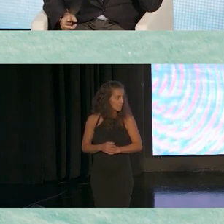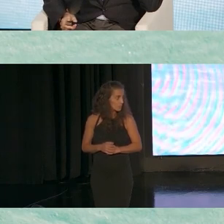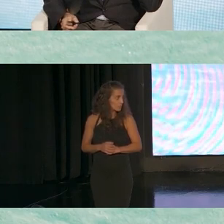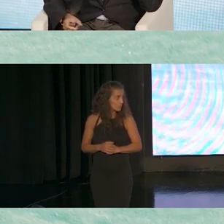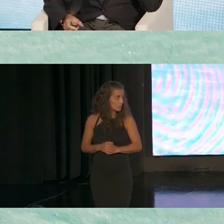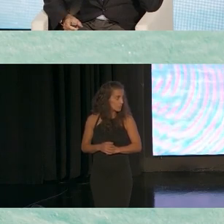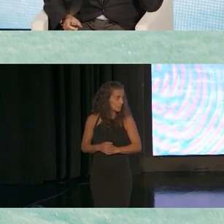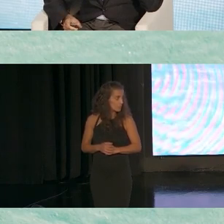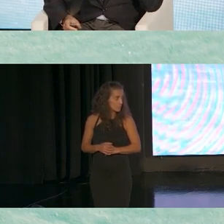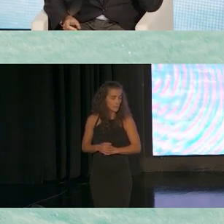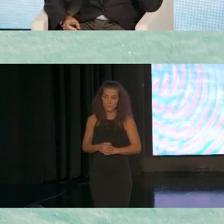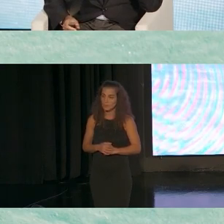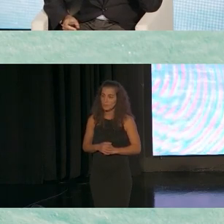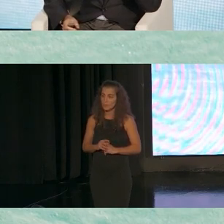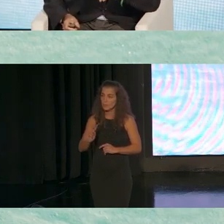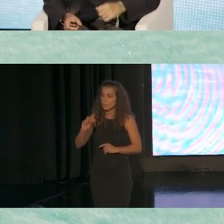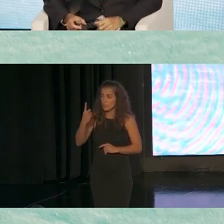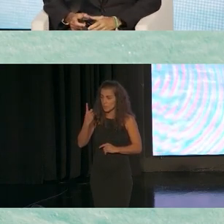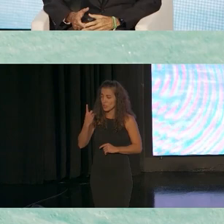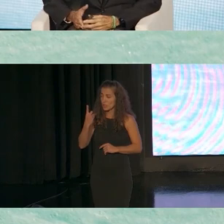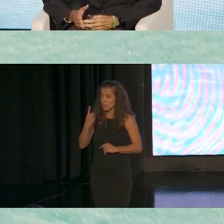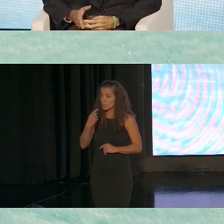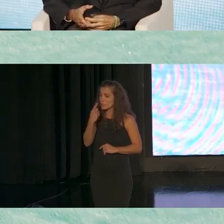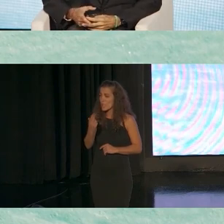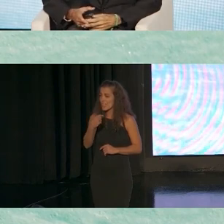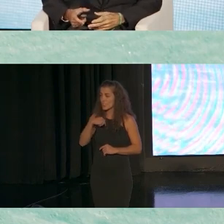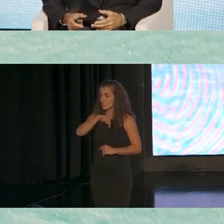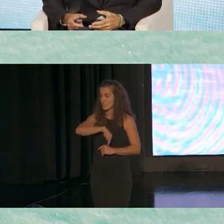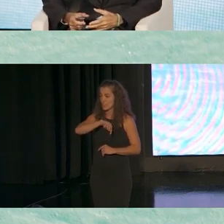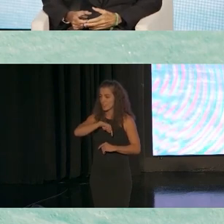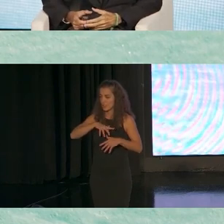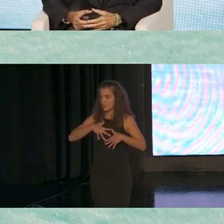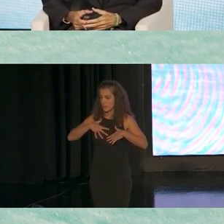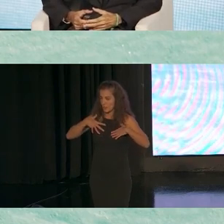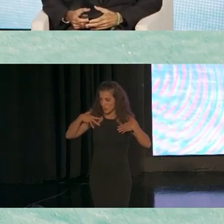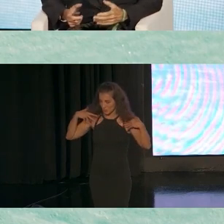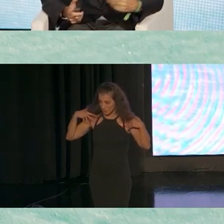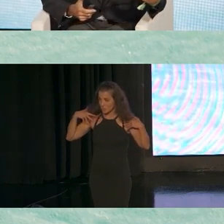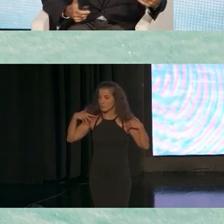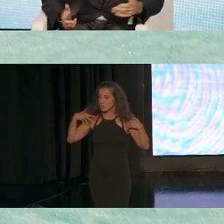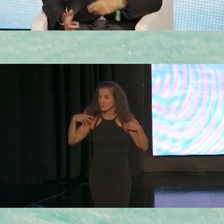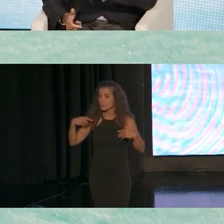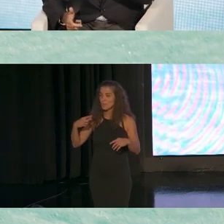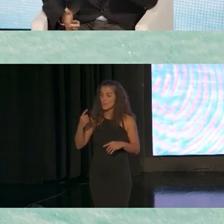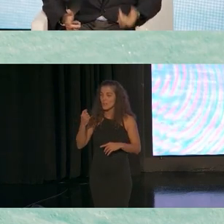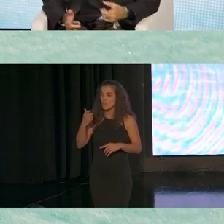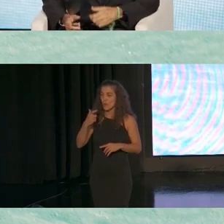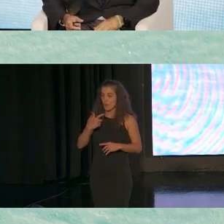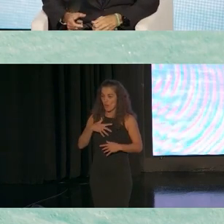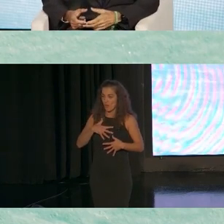bien antes de nada decir que me siento emocionado eh Me siento abrumado por